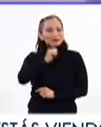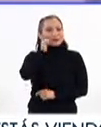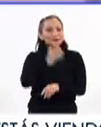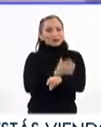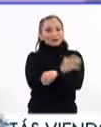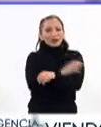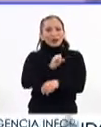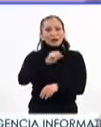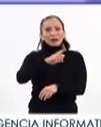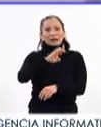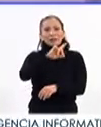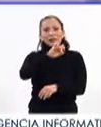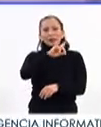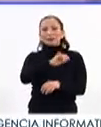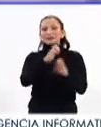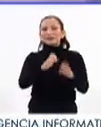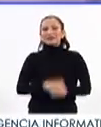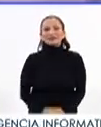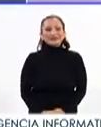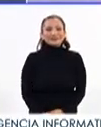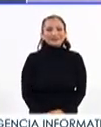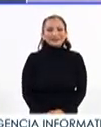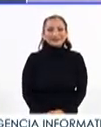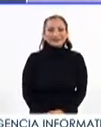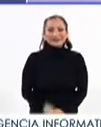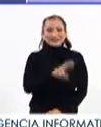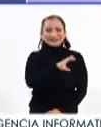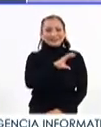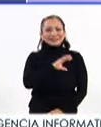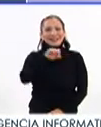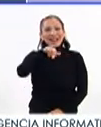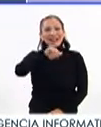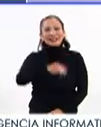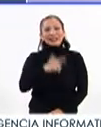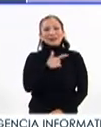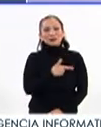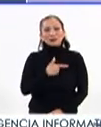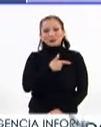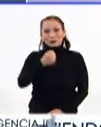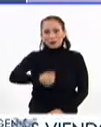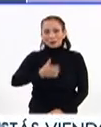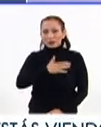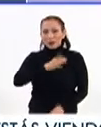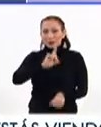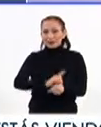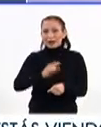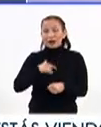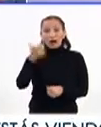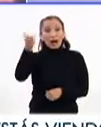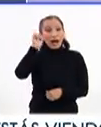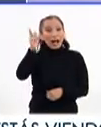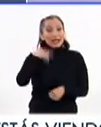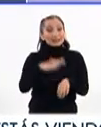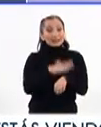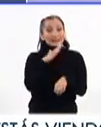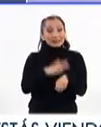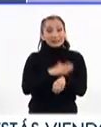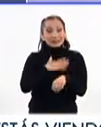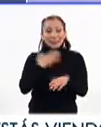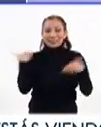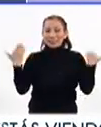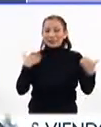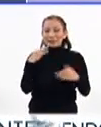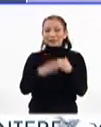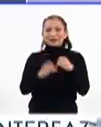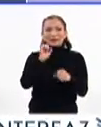los días, a mi compañero Omar Cepeda. ¿Cómo estás, Omar? Queridísima Ana Cristina, qué gusto saludarte, muy buenos días, espero que hayas tenido un excelente y